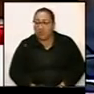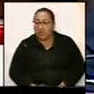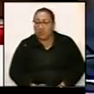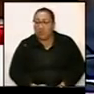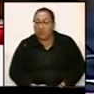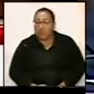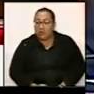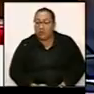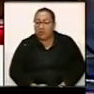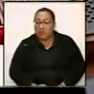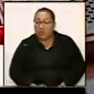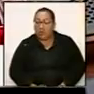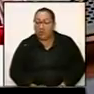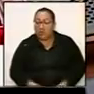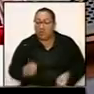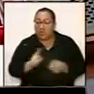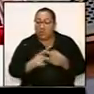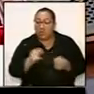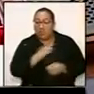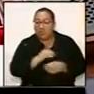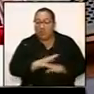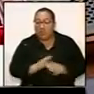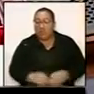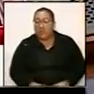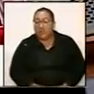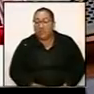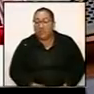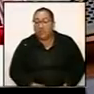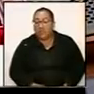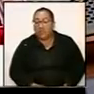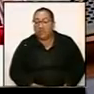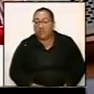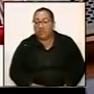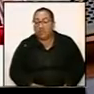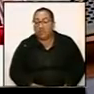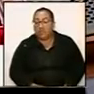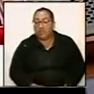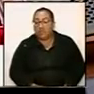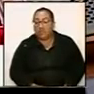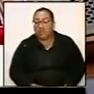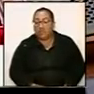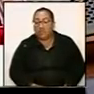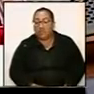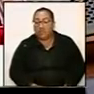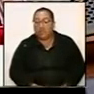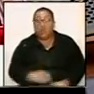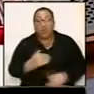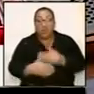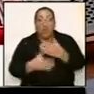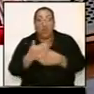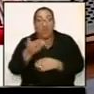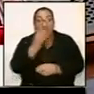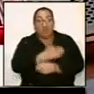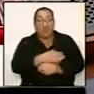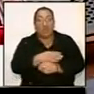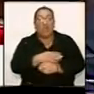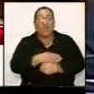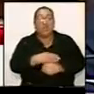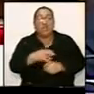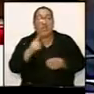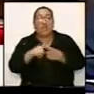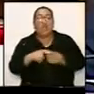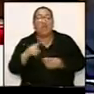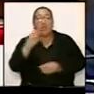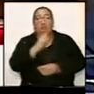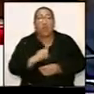aquí, hasta ahora no se gobierna. Y ustedes son herederos de un gobierno fracasado que fue del humanismo. Hasta ahí